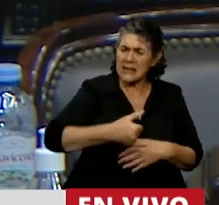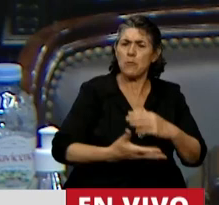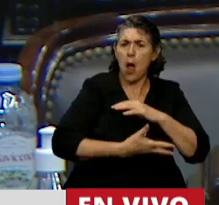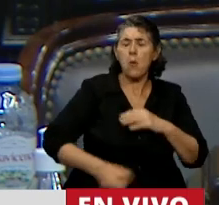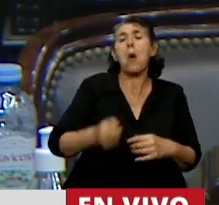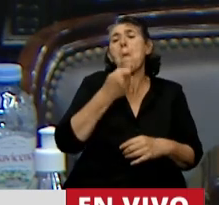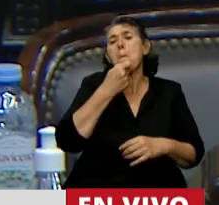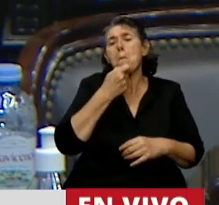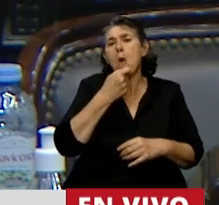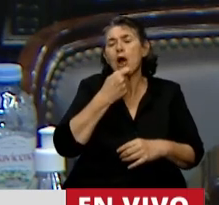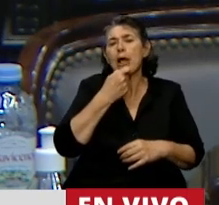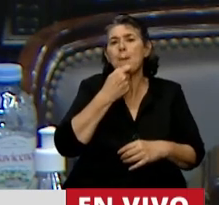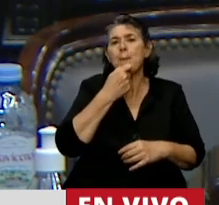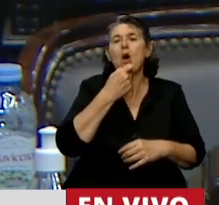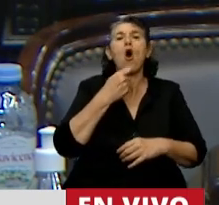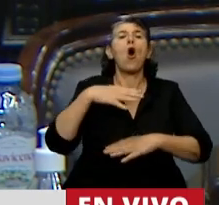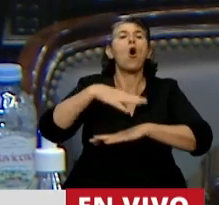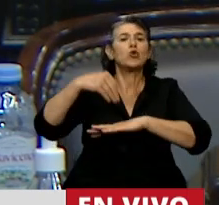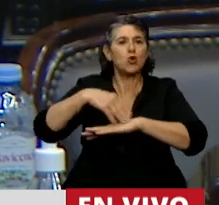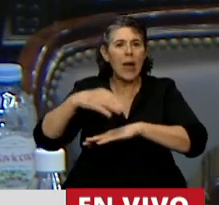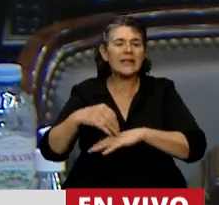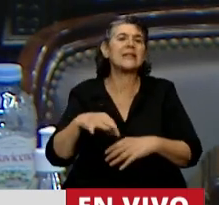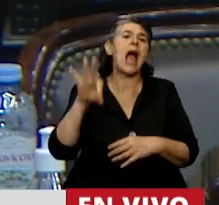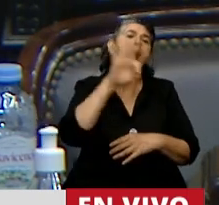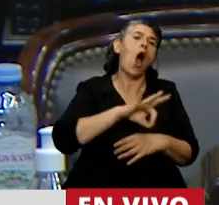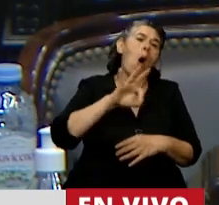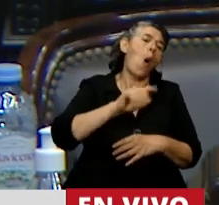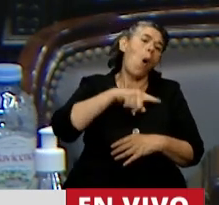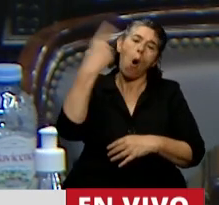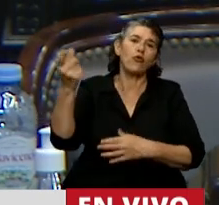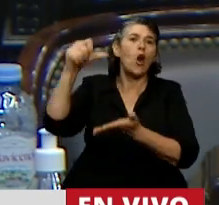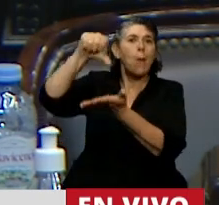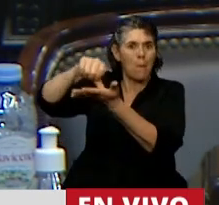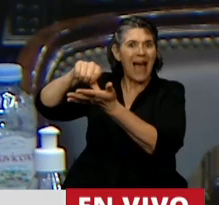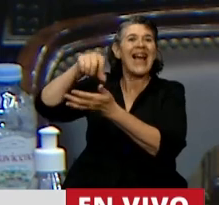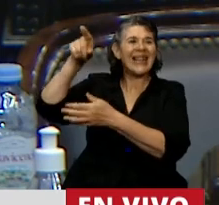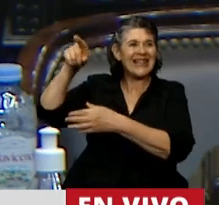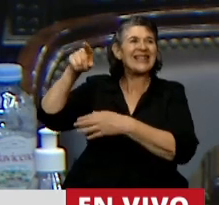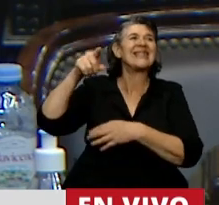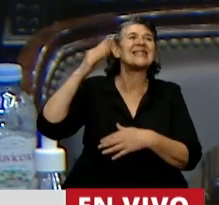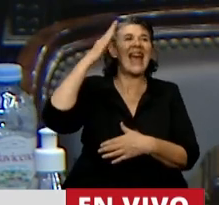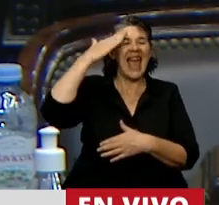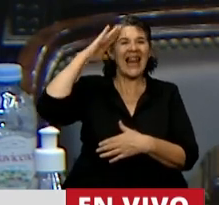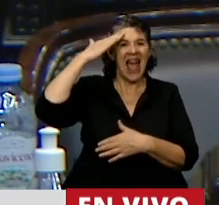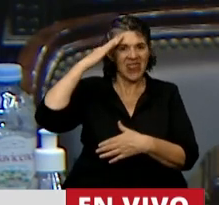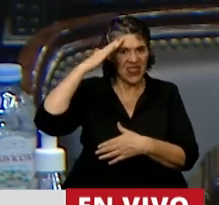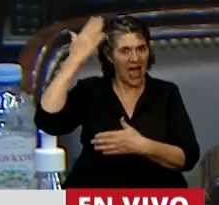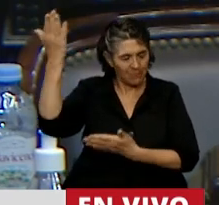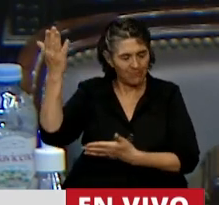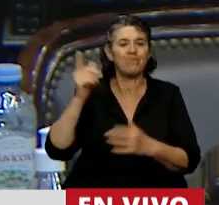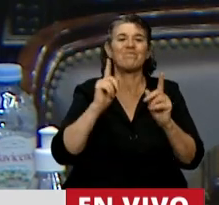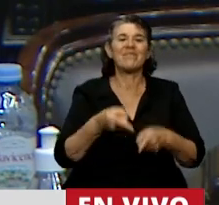a la de un país que lo prohíbe, como Irlanda, decía el presidente Alfonsín en aquel momento. Y cierra